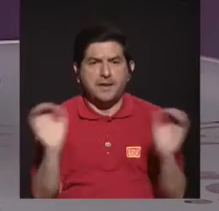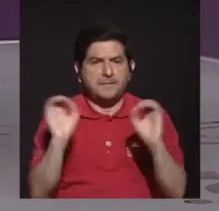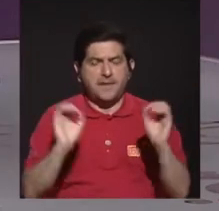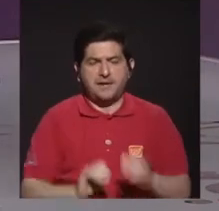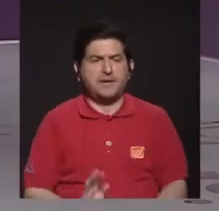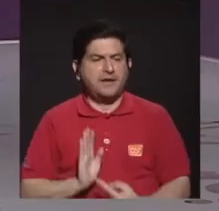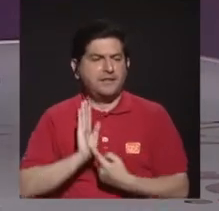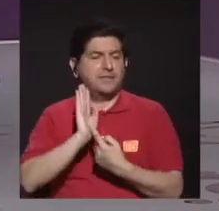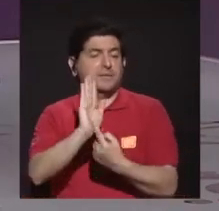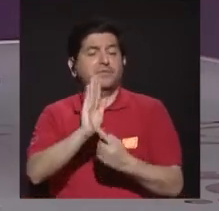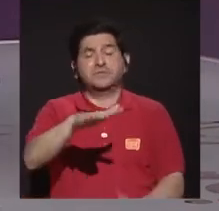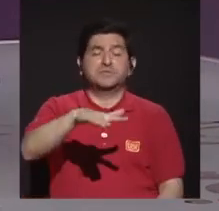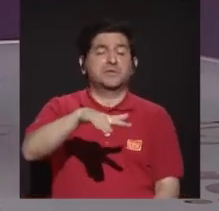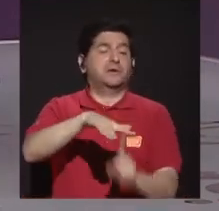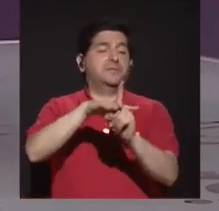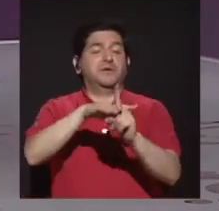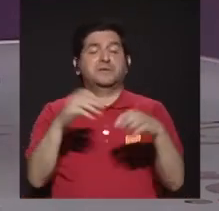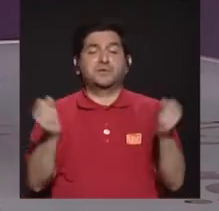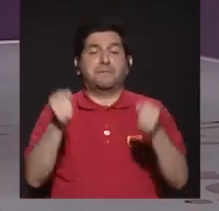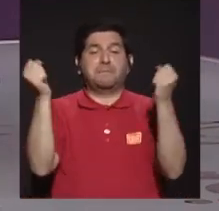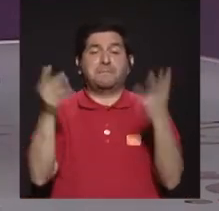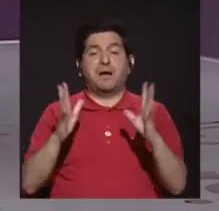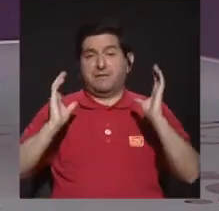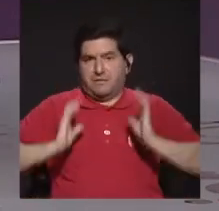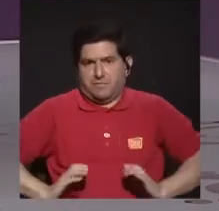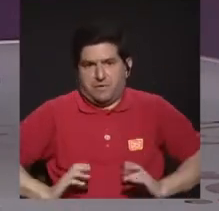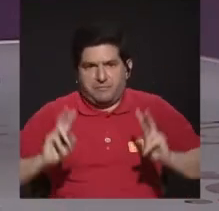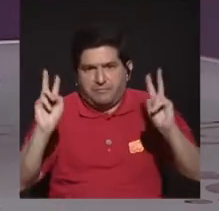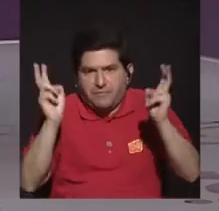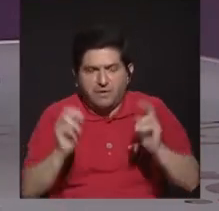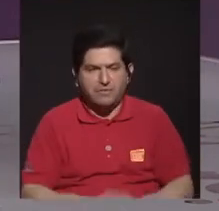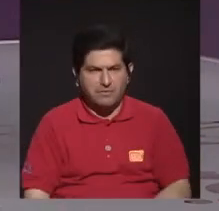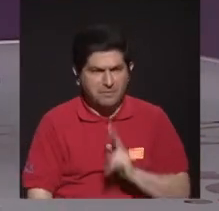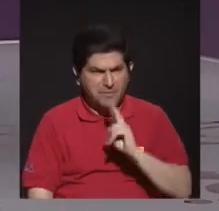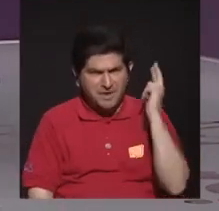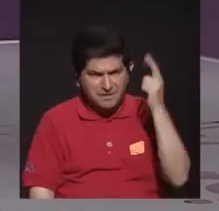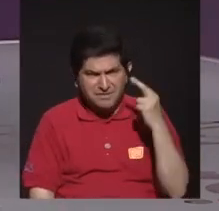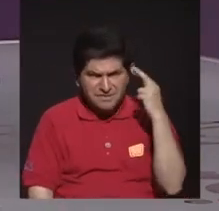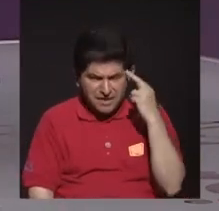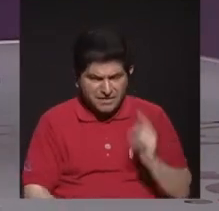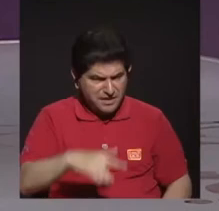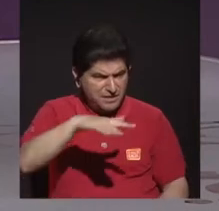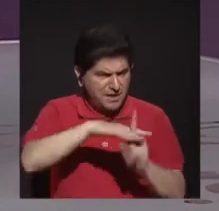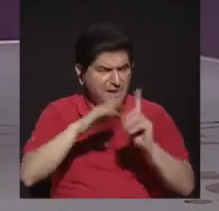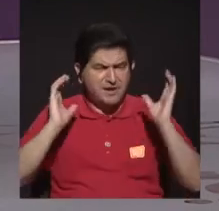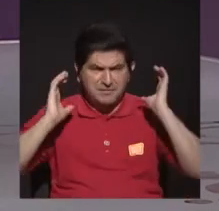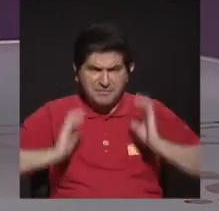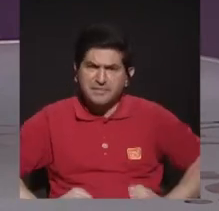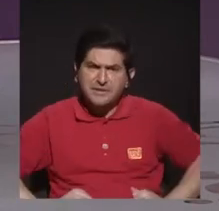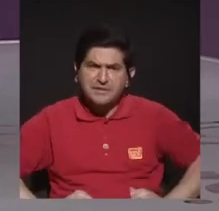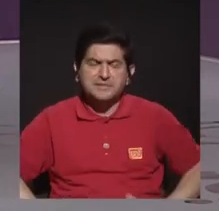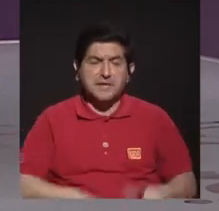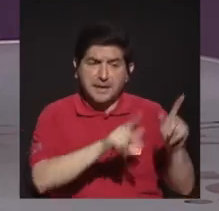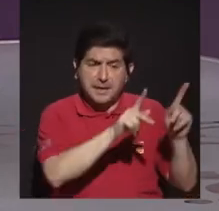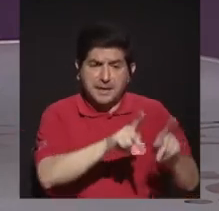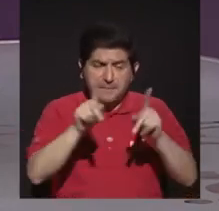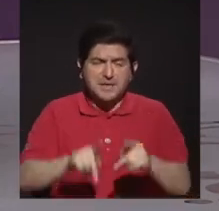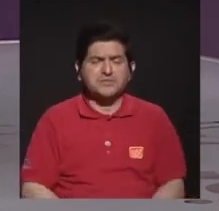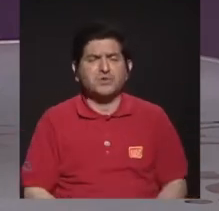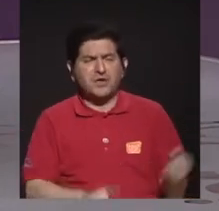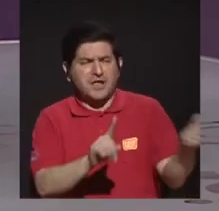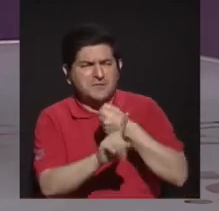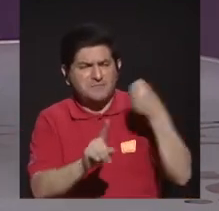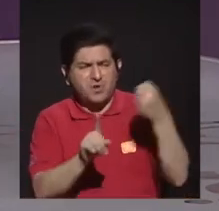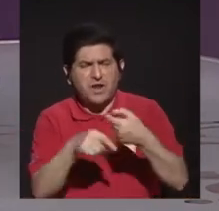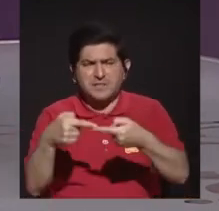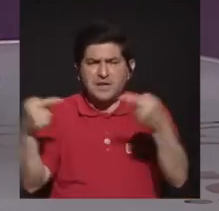mágica de cuerpos, ¿no? La causa real de la aparición de los cuerpos es que hay personas violentando a